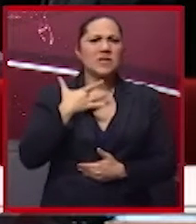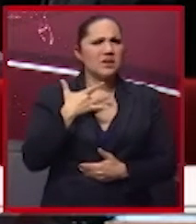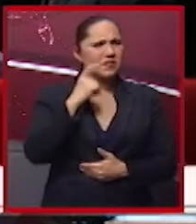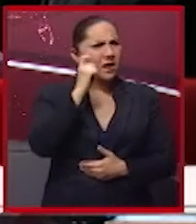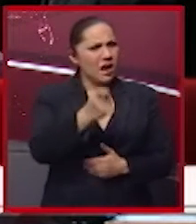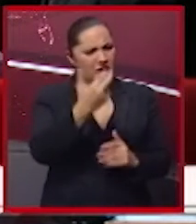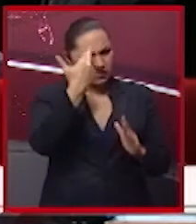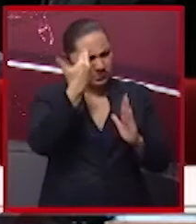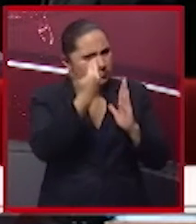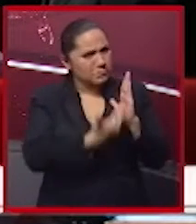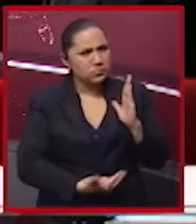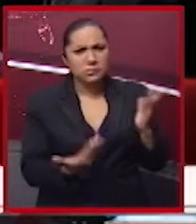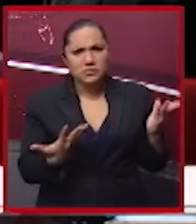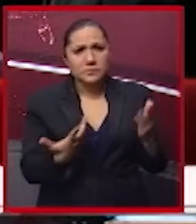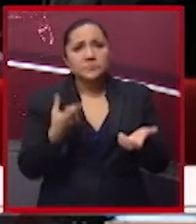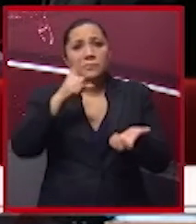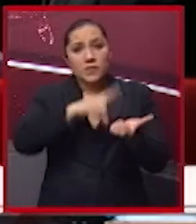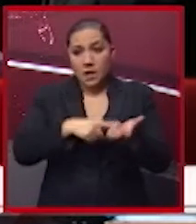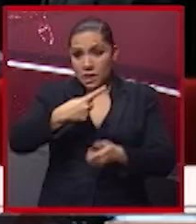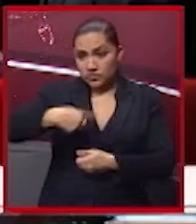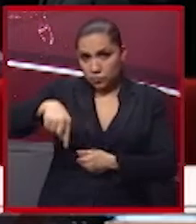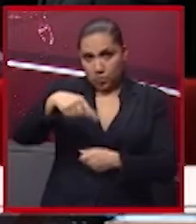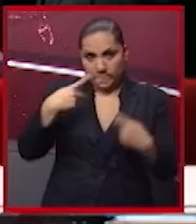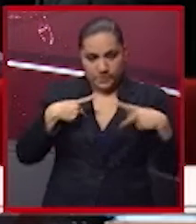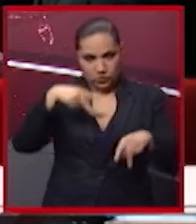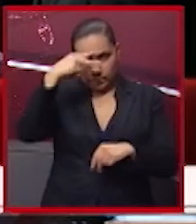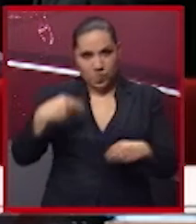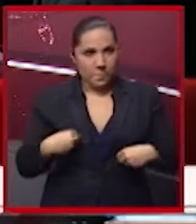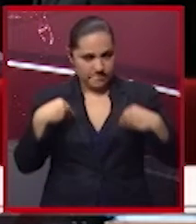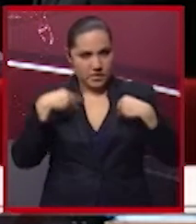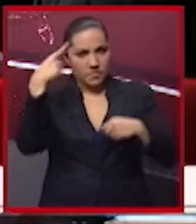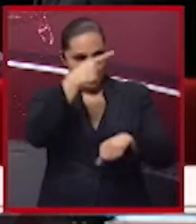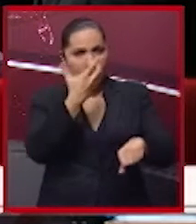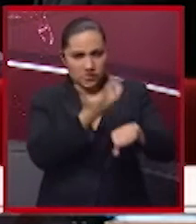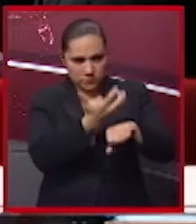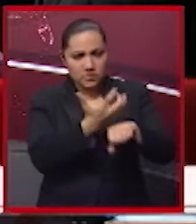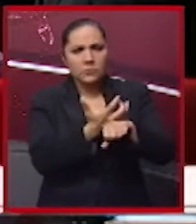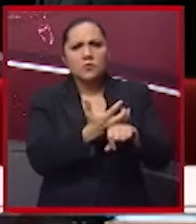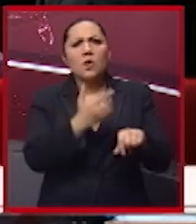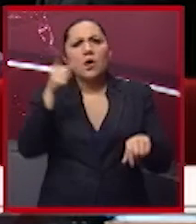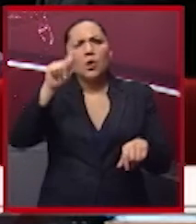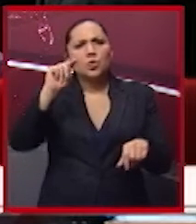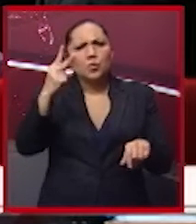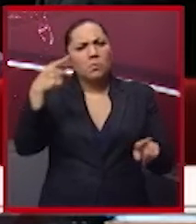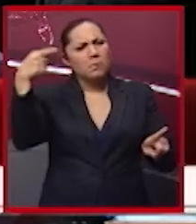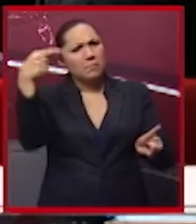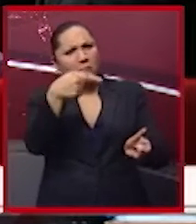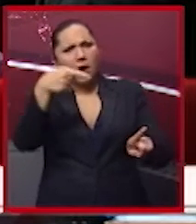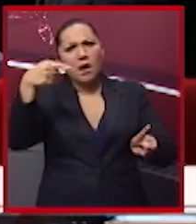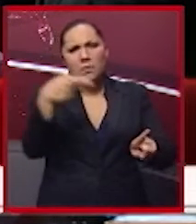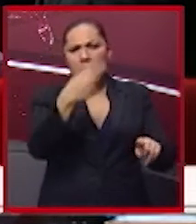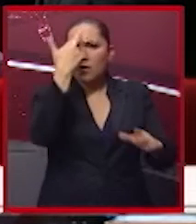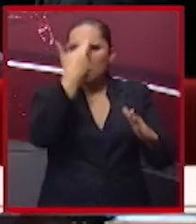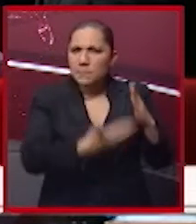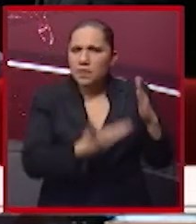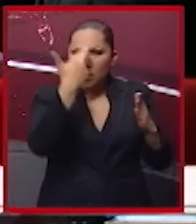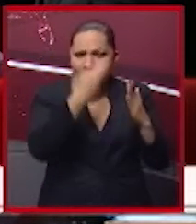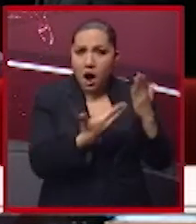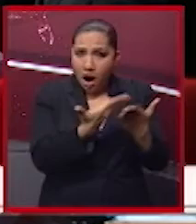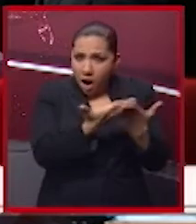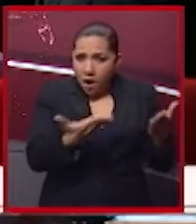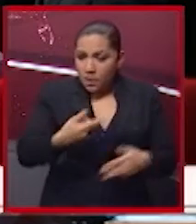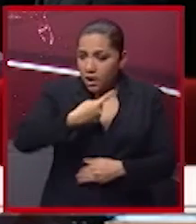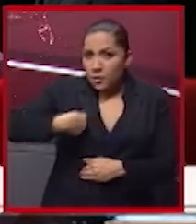recibían todos los días insultos de Donald Trump. Y resulta que lo recibimos en nuestra residencia